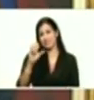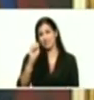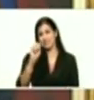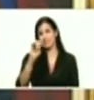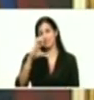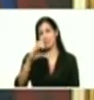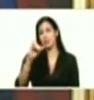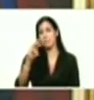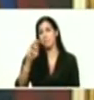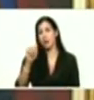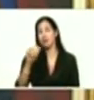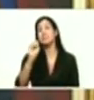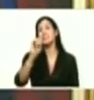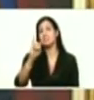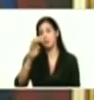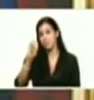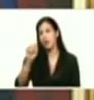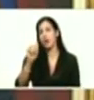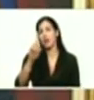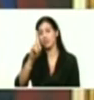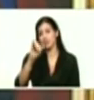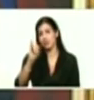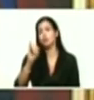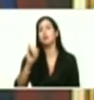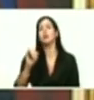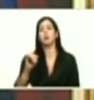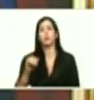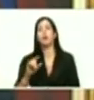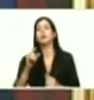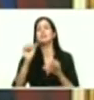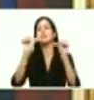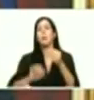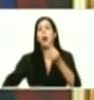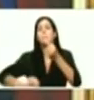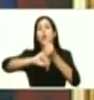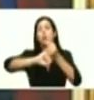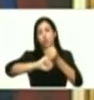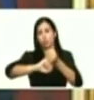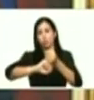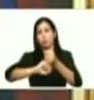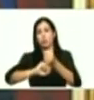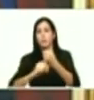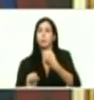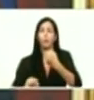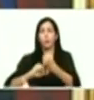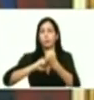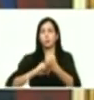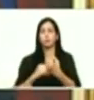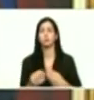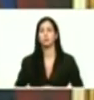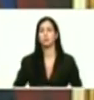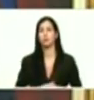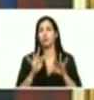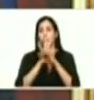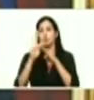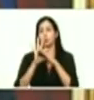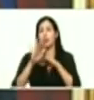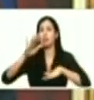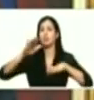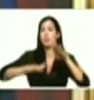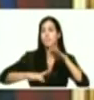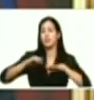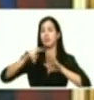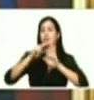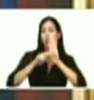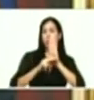complementario flotante que funcione recuerdo a las reglas de la